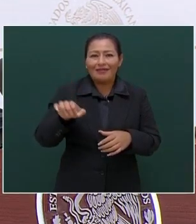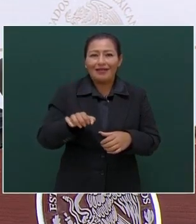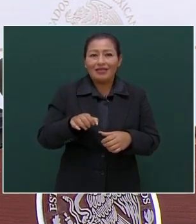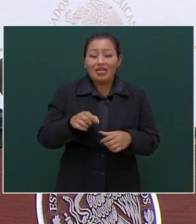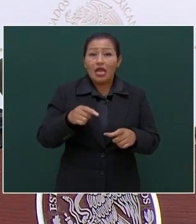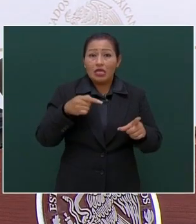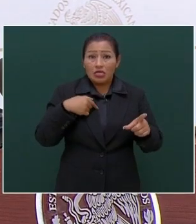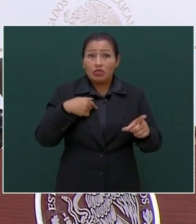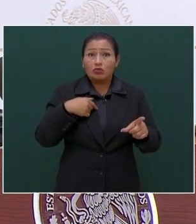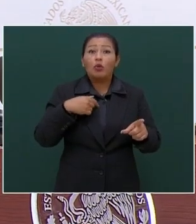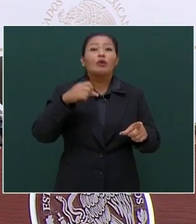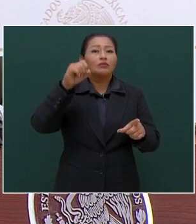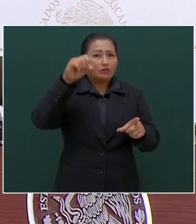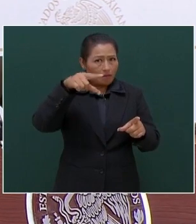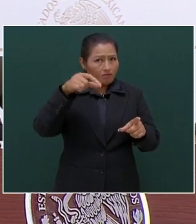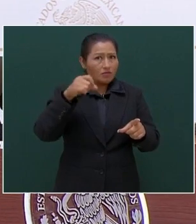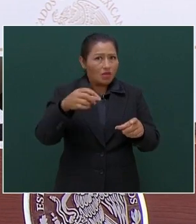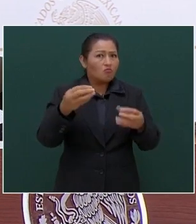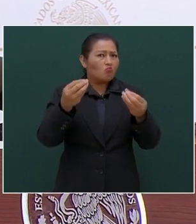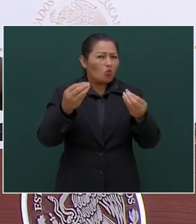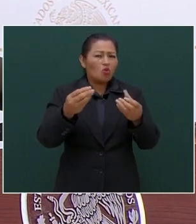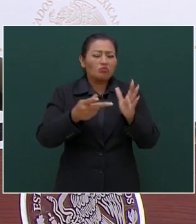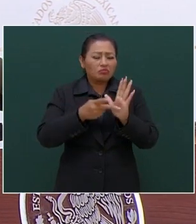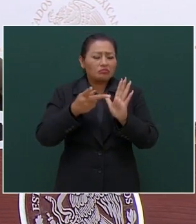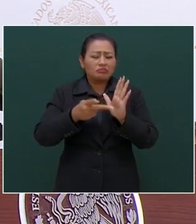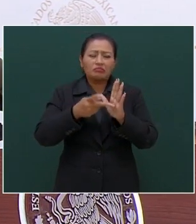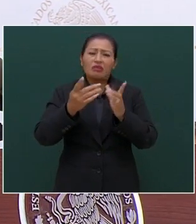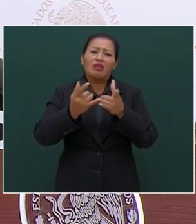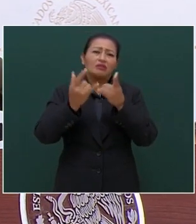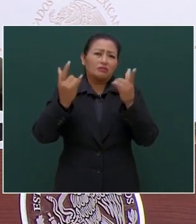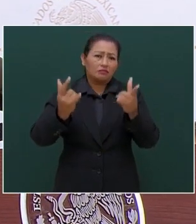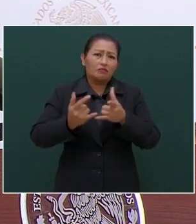Y eso nos pasa a nosotros mucho.